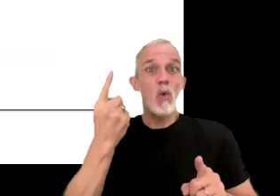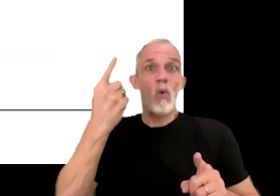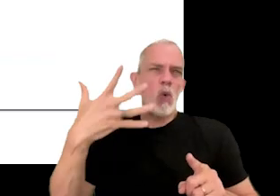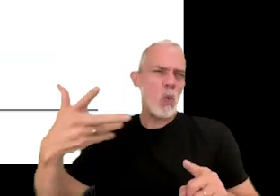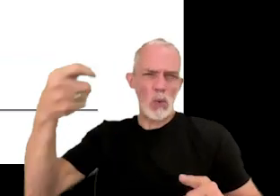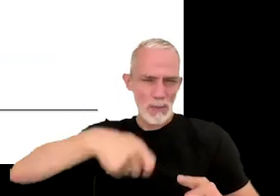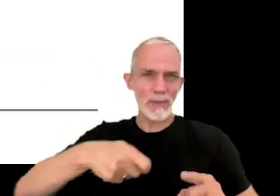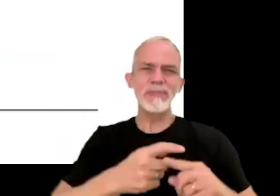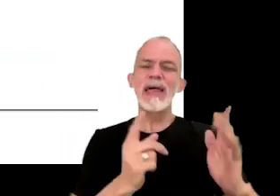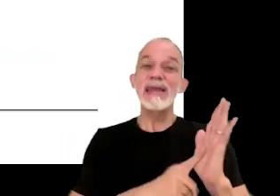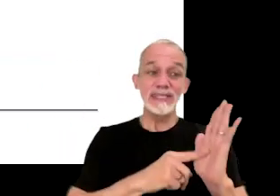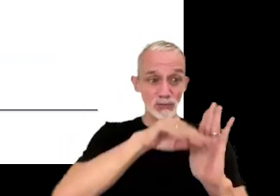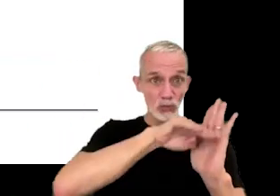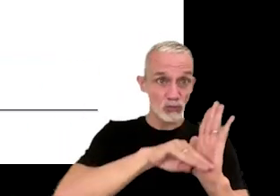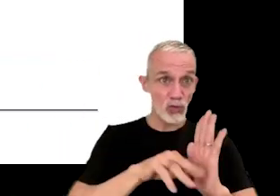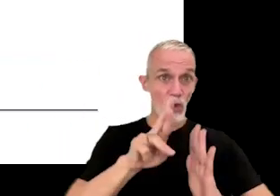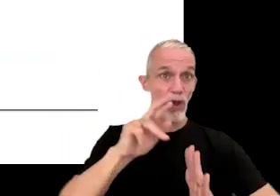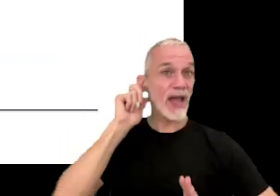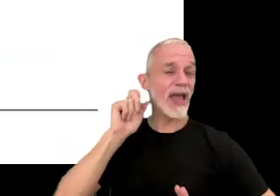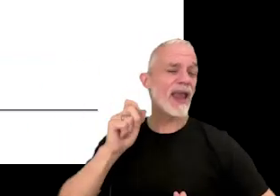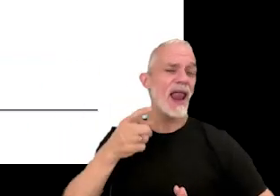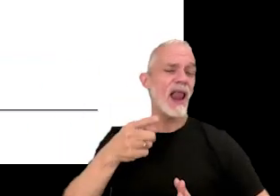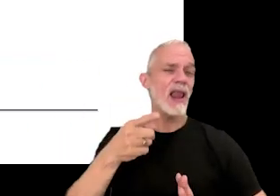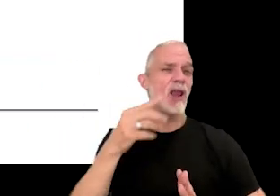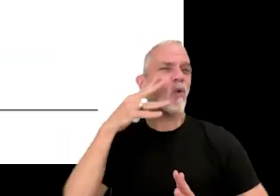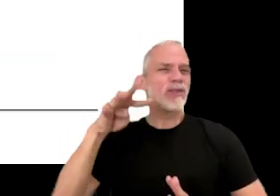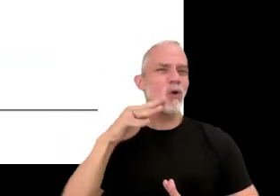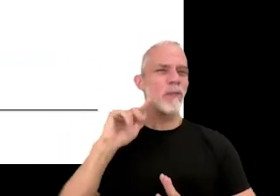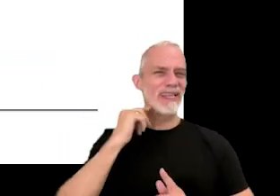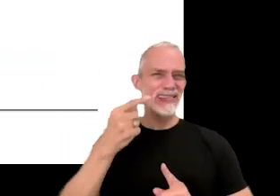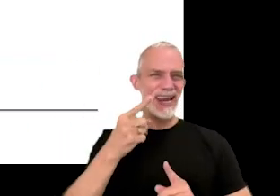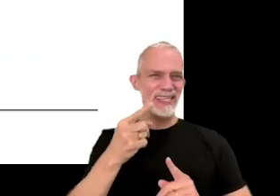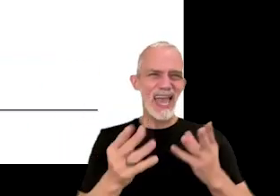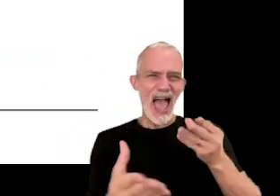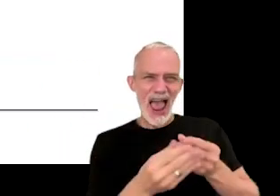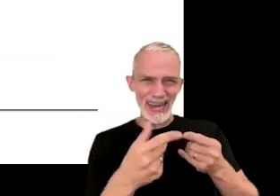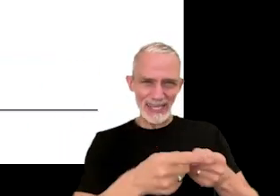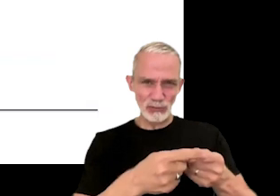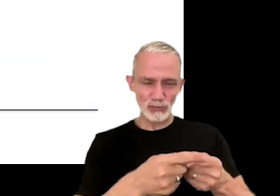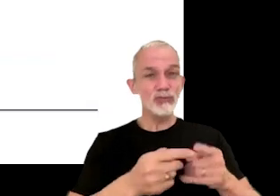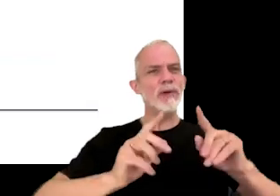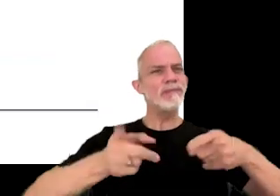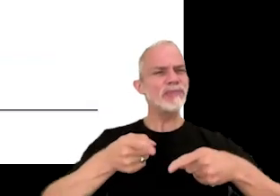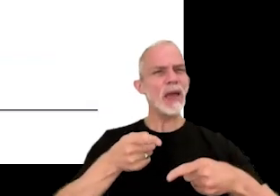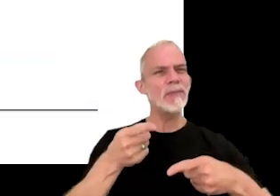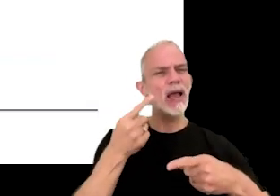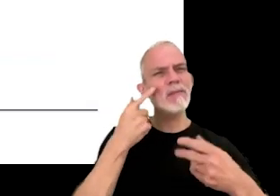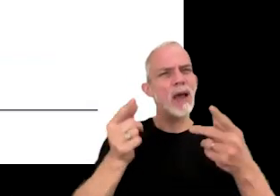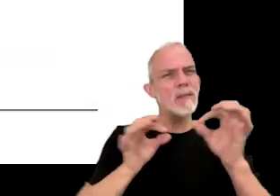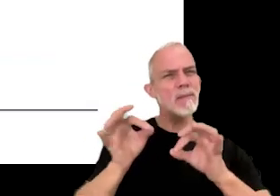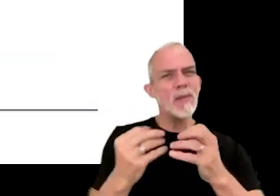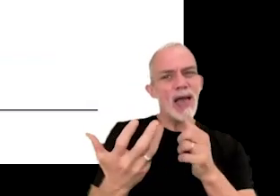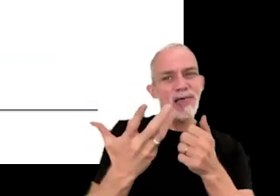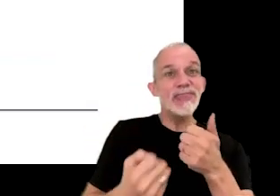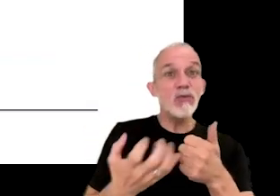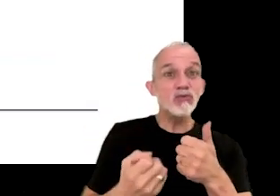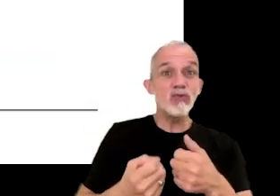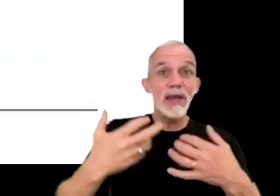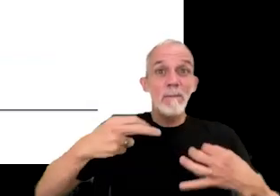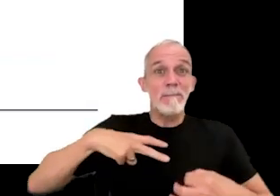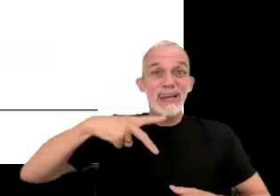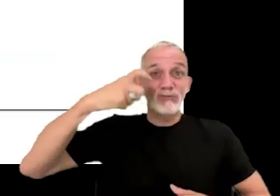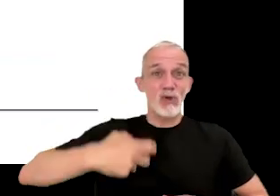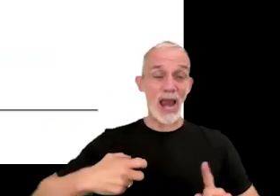la Resolución General 4003 en sus anexos, considerando además las deducciones personales del artículo